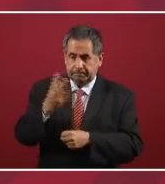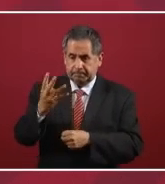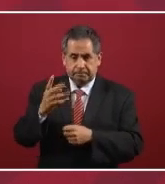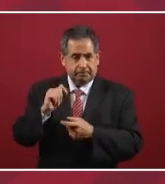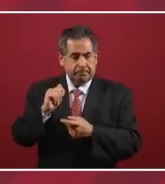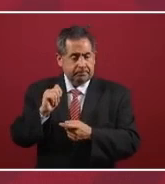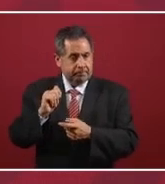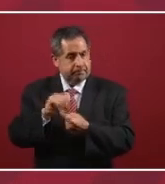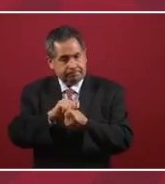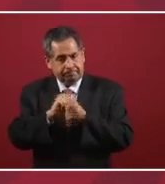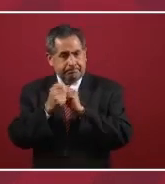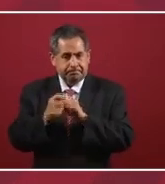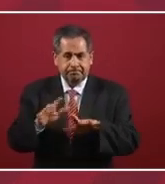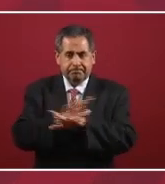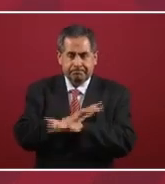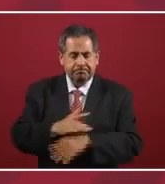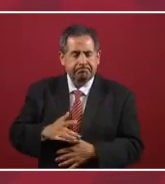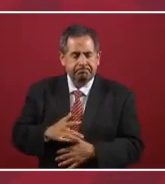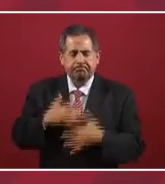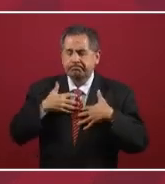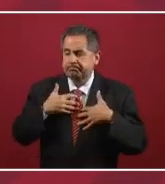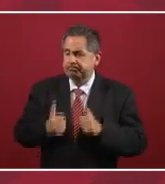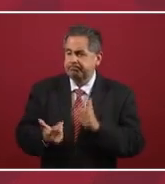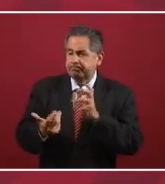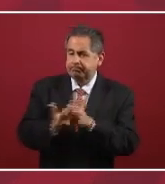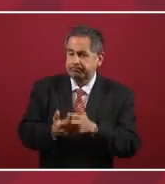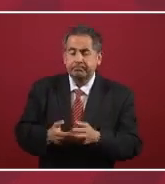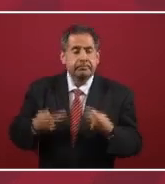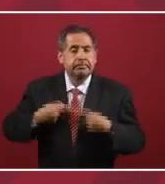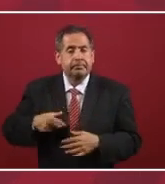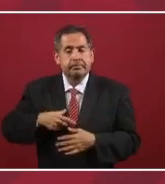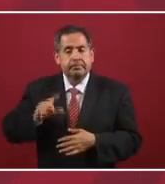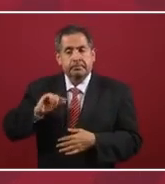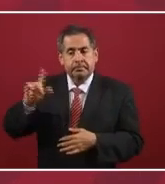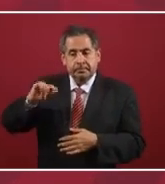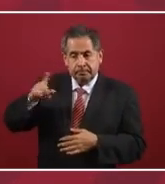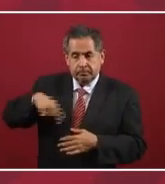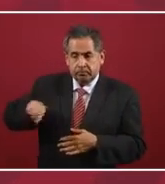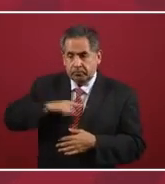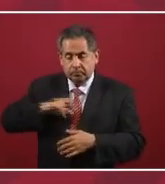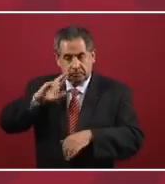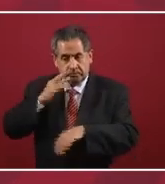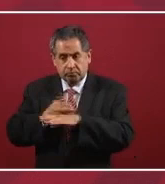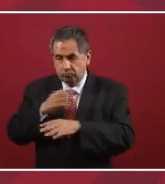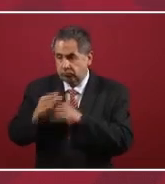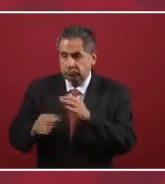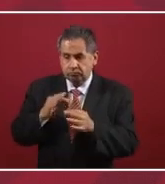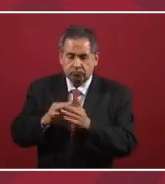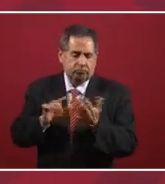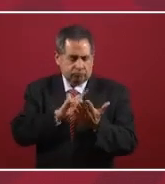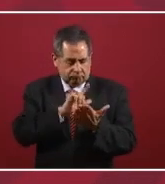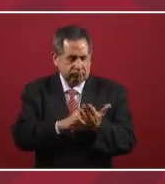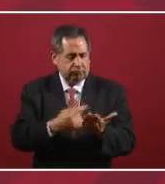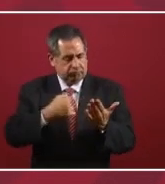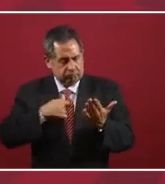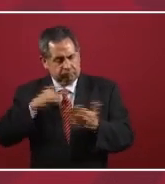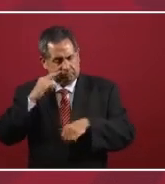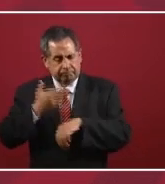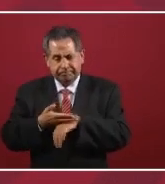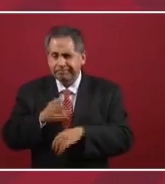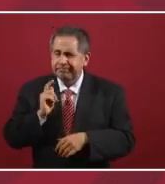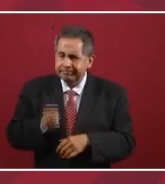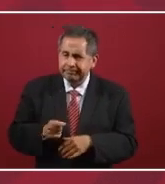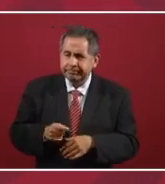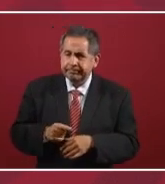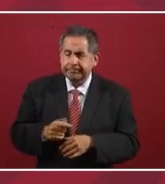un sentido humano. Los funcionarios públicos actuamos por responsabilidades legales y obligaciones legales,